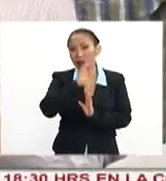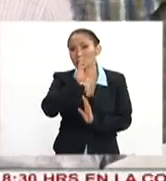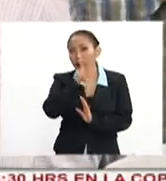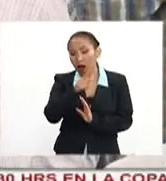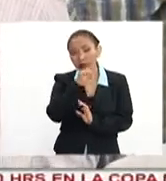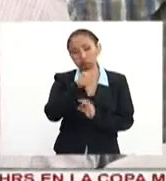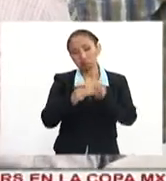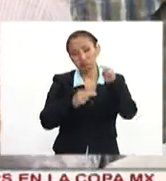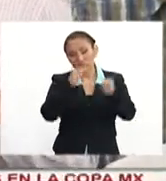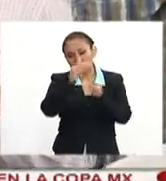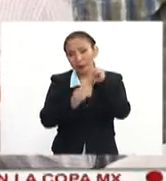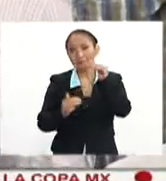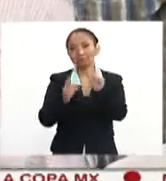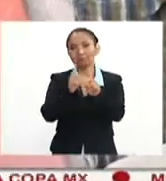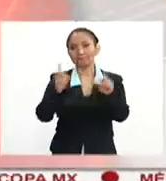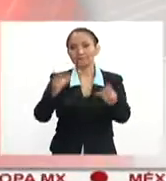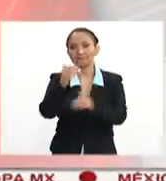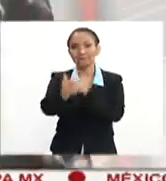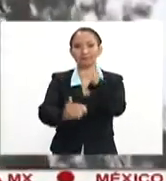mayores niveles de desarrollo.